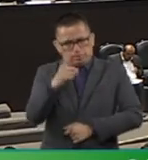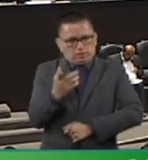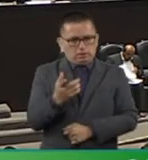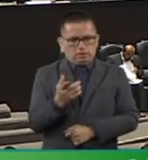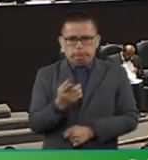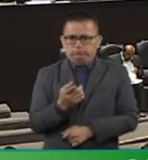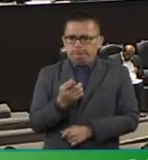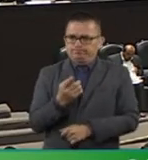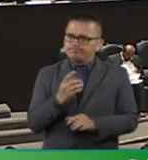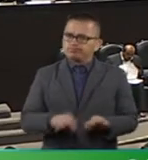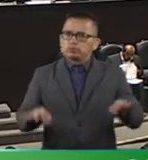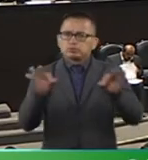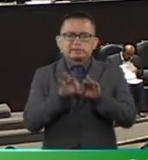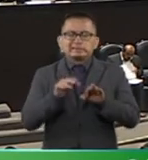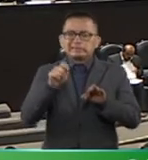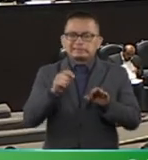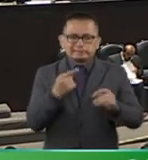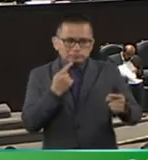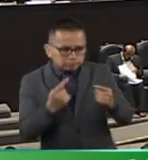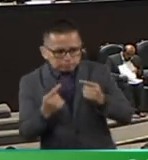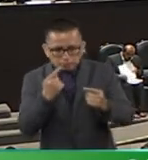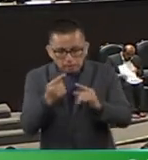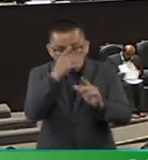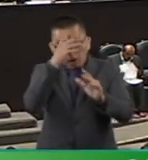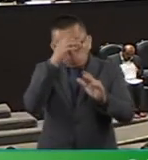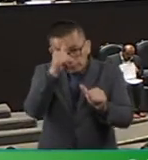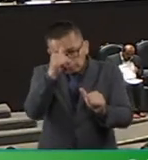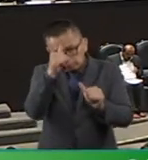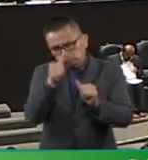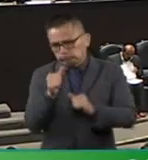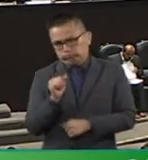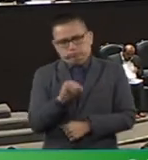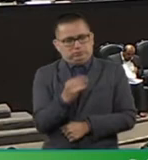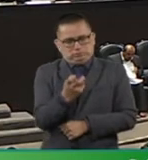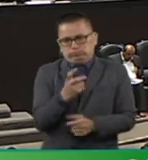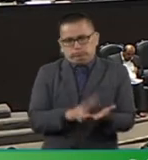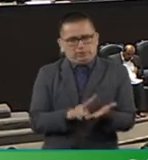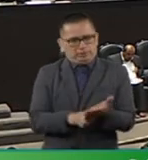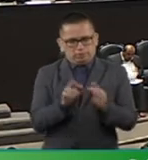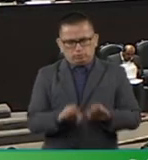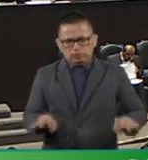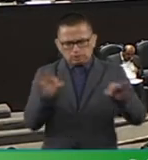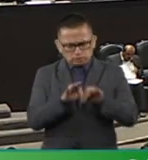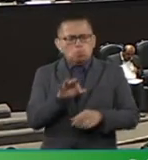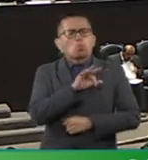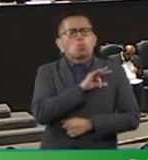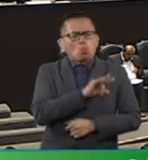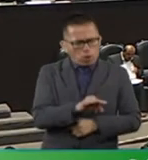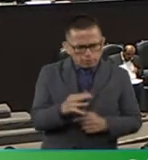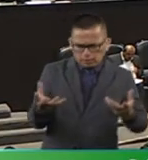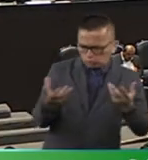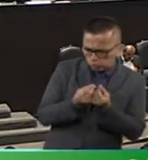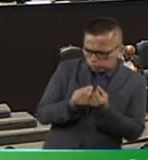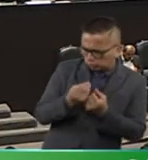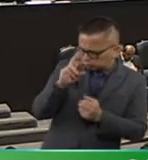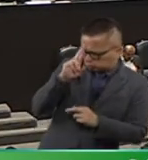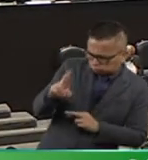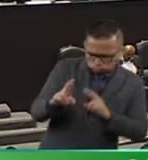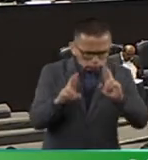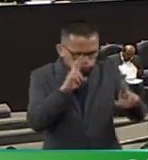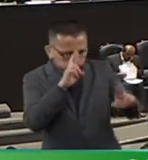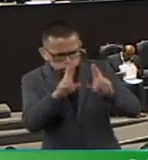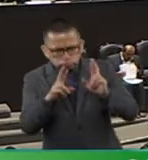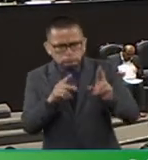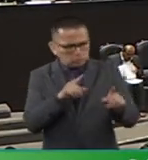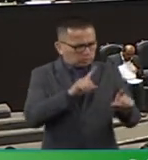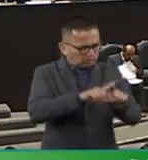importancia del consenso, porque sí se puede construir con respeto y sí se puede construir en la diversidad. Por